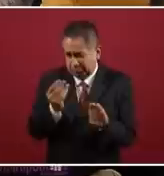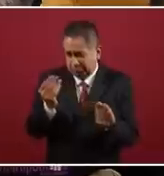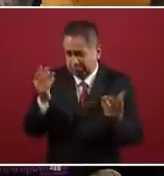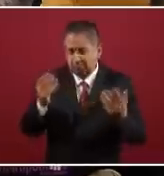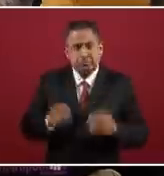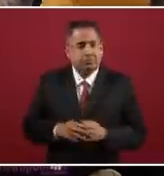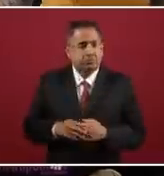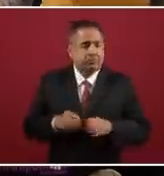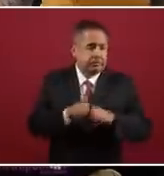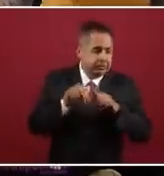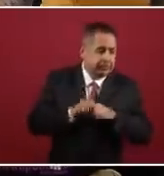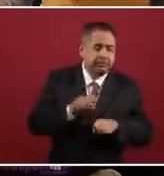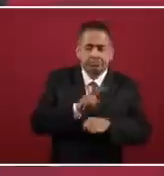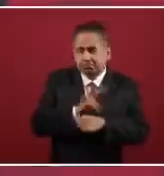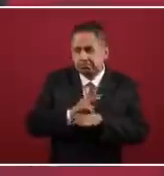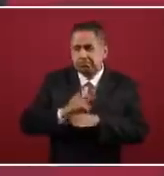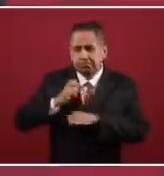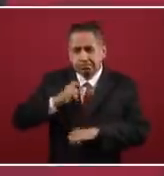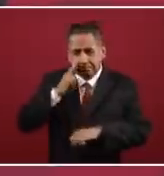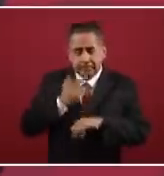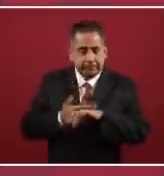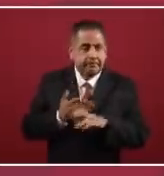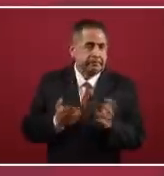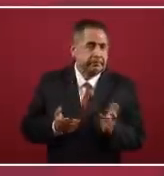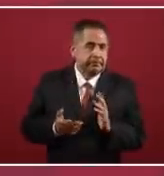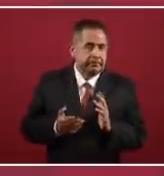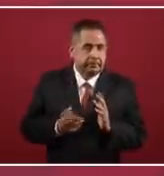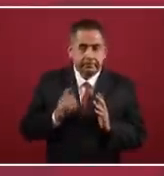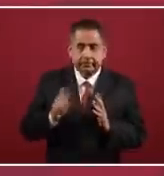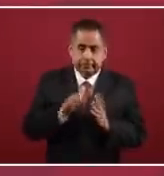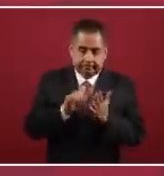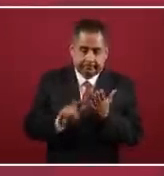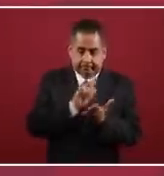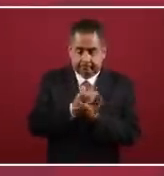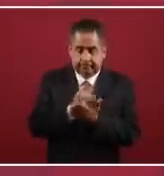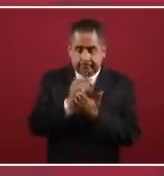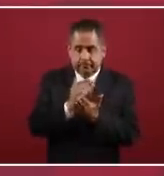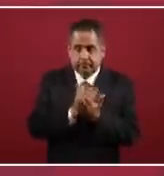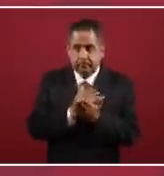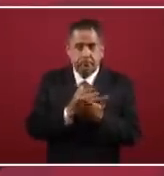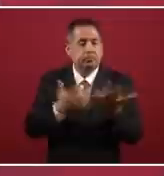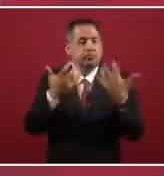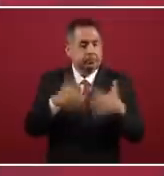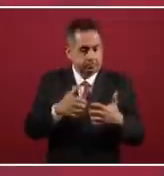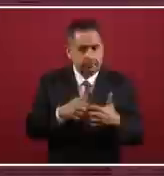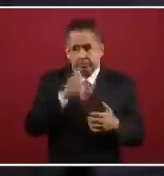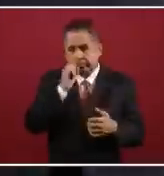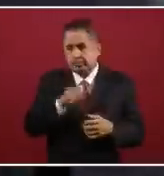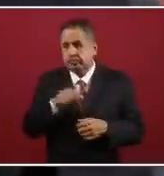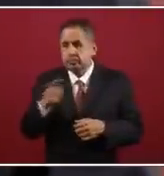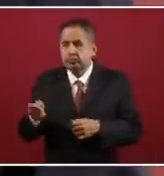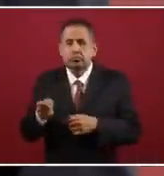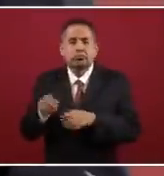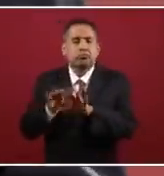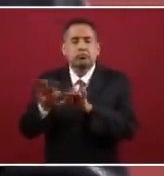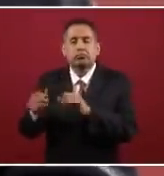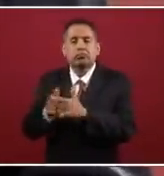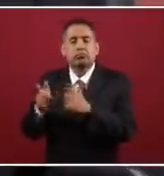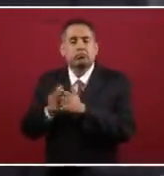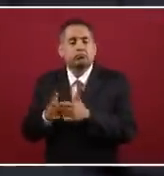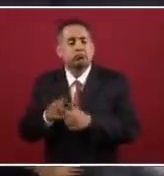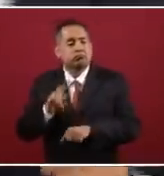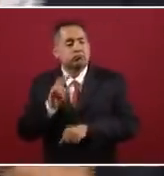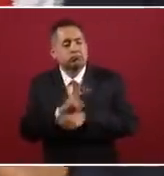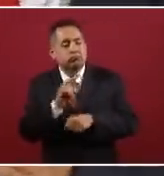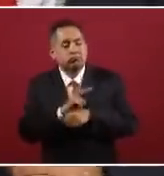equipos de supervisión, porque de acuerdo a la ley no solo es la empresa, sino hay que contratar también